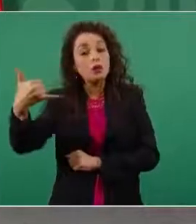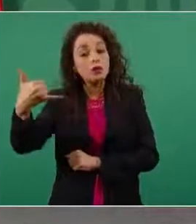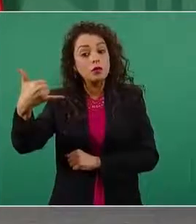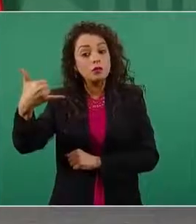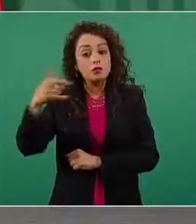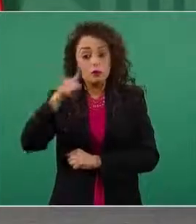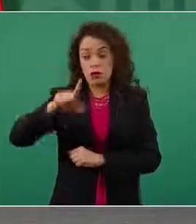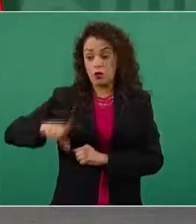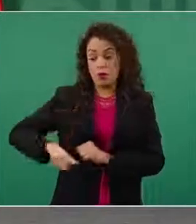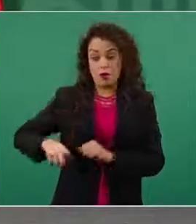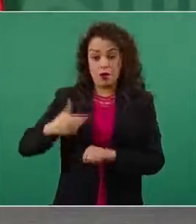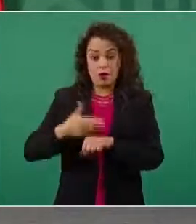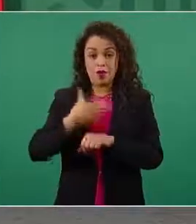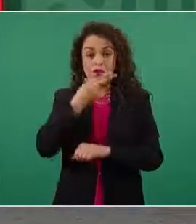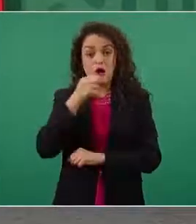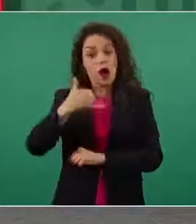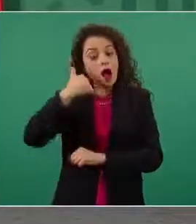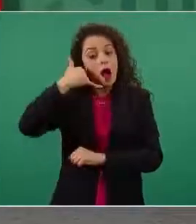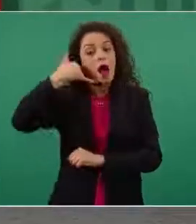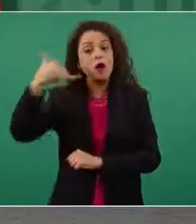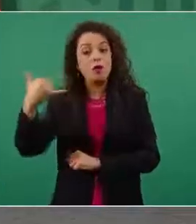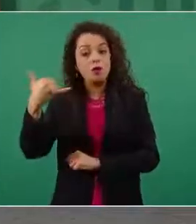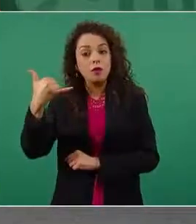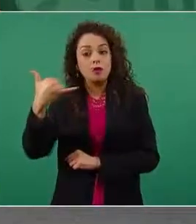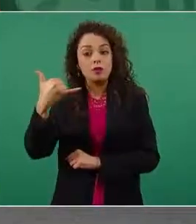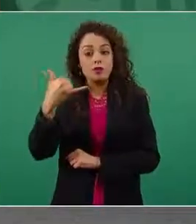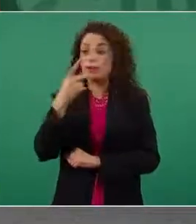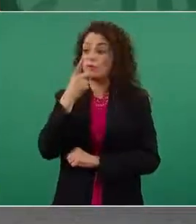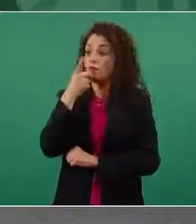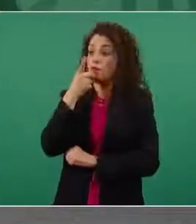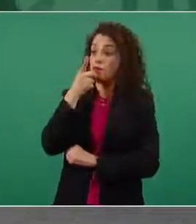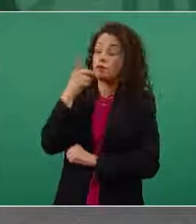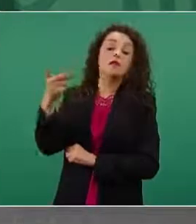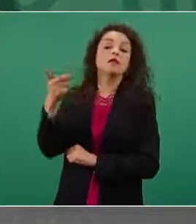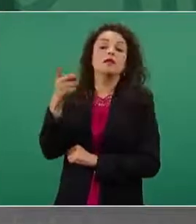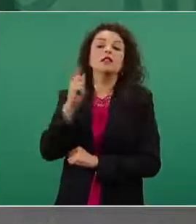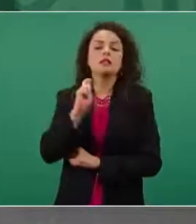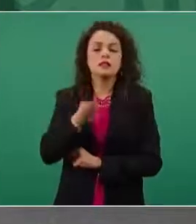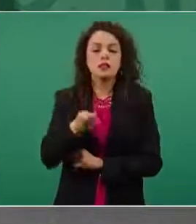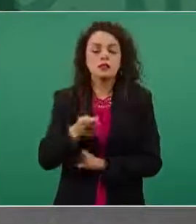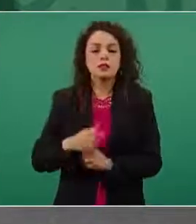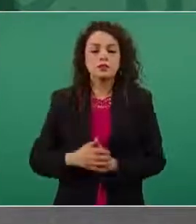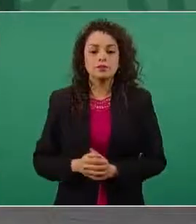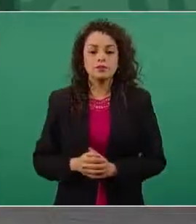gobernador para decirle que votara en contra